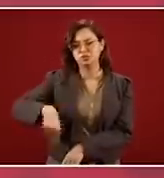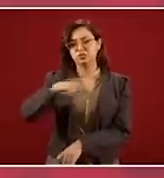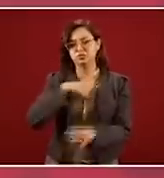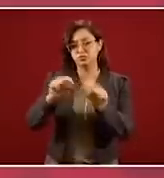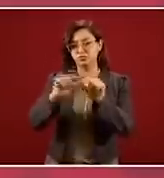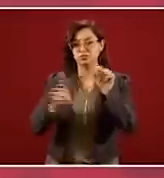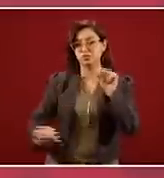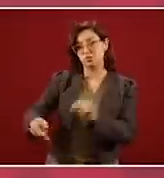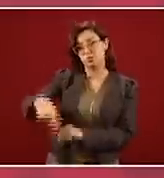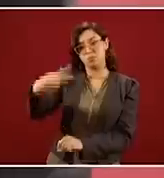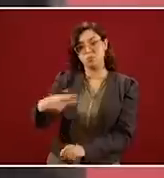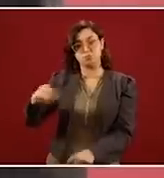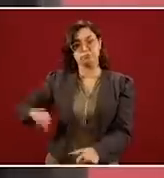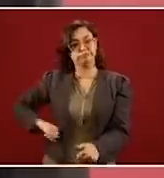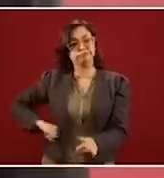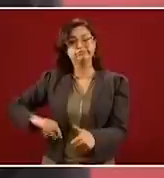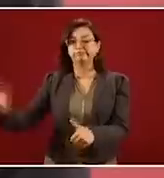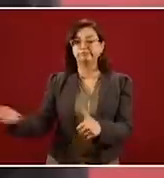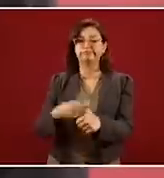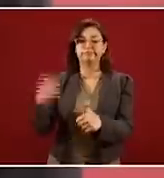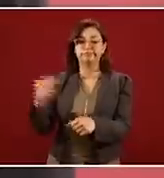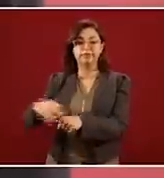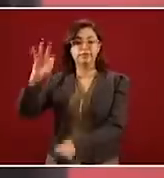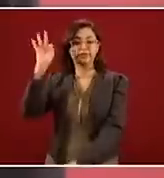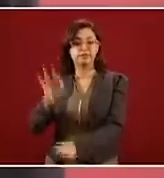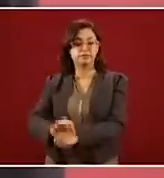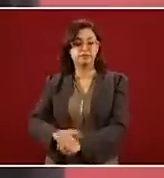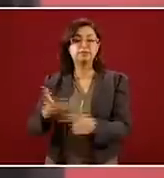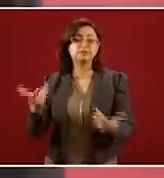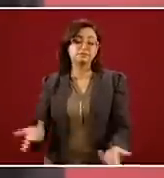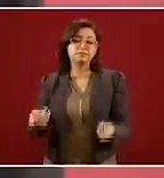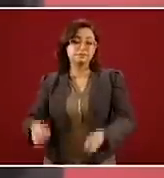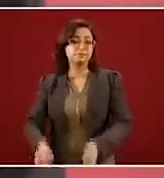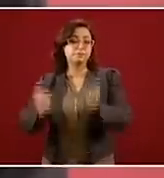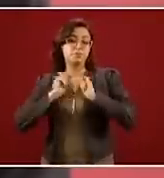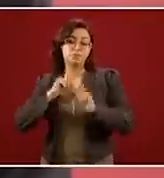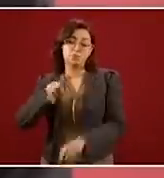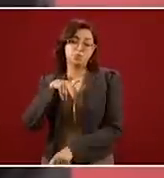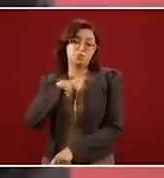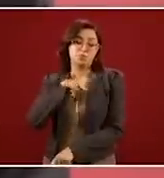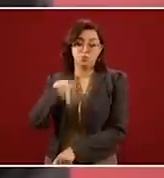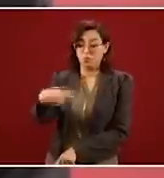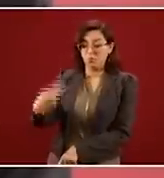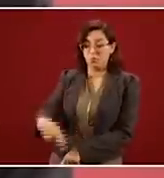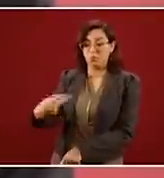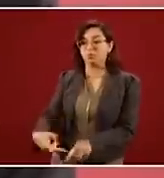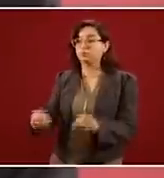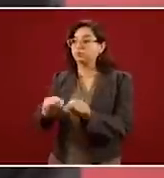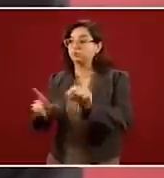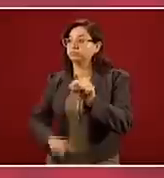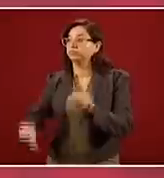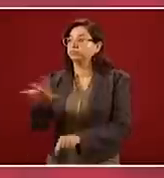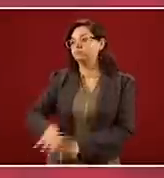nacional. O sea, primero lo que nos corresponde, defender el interés